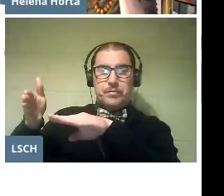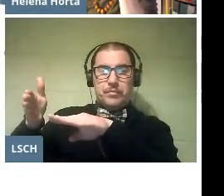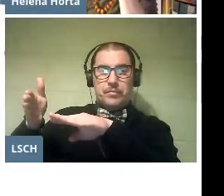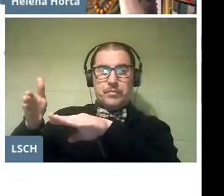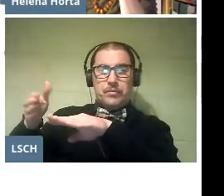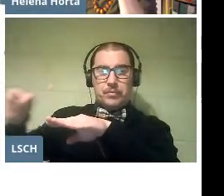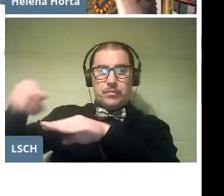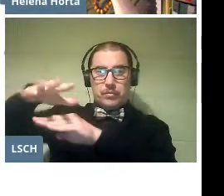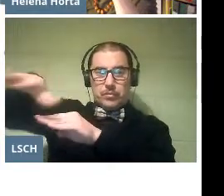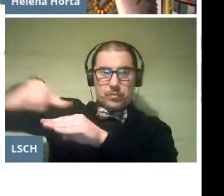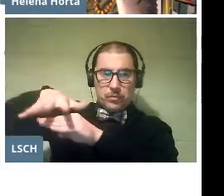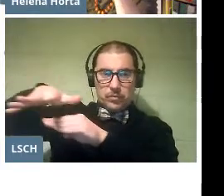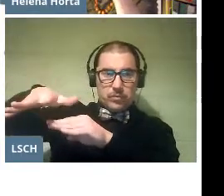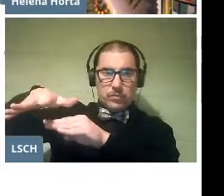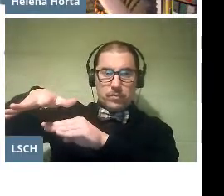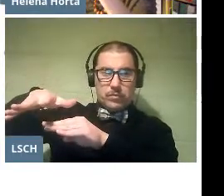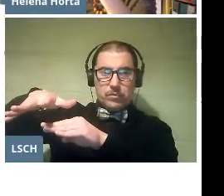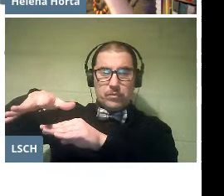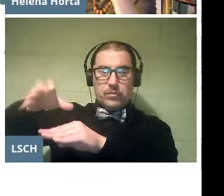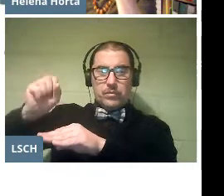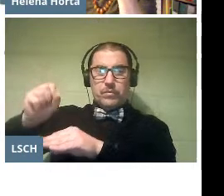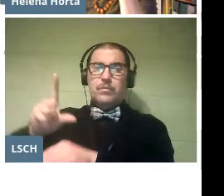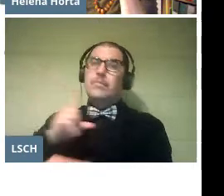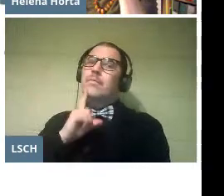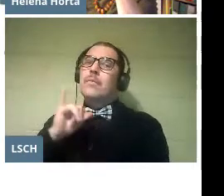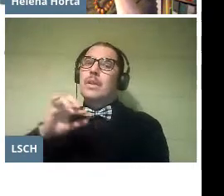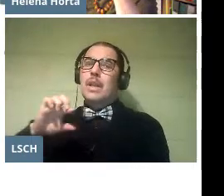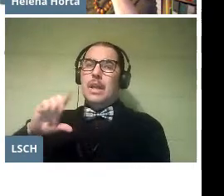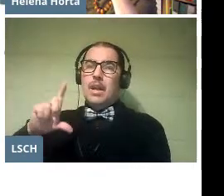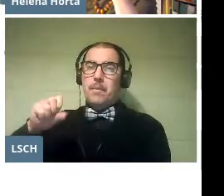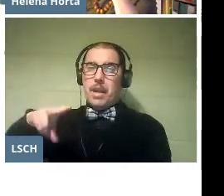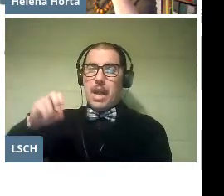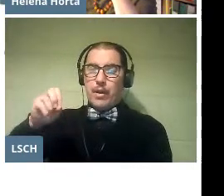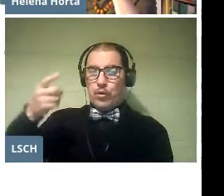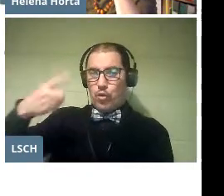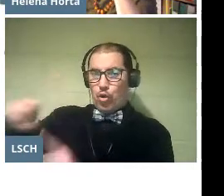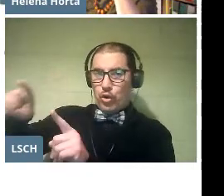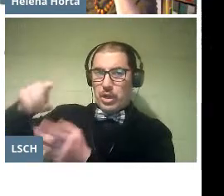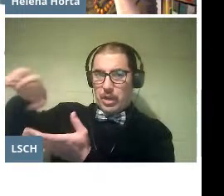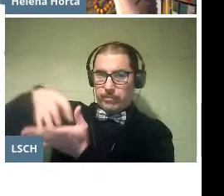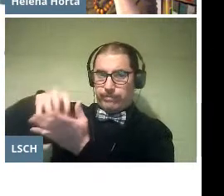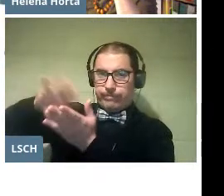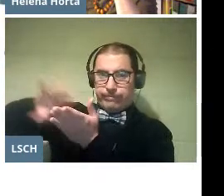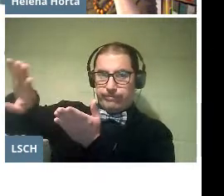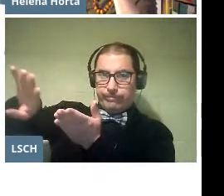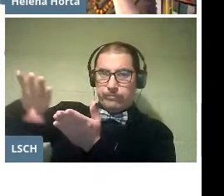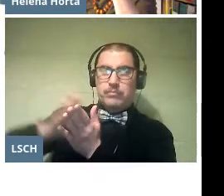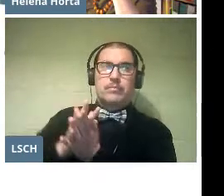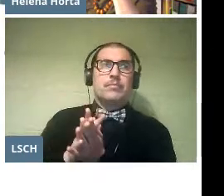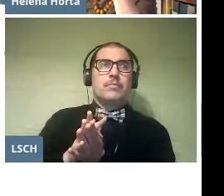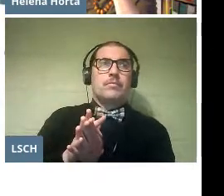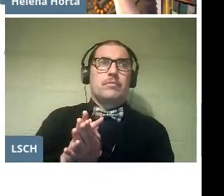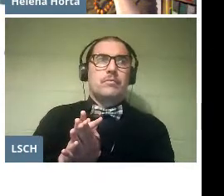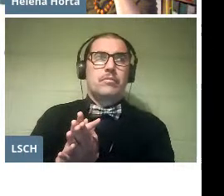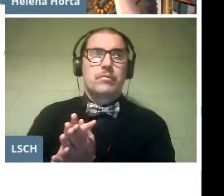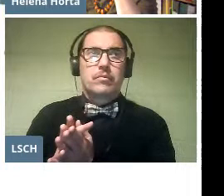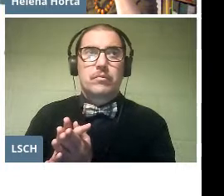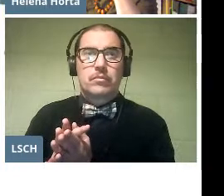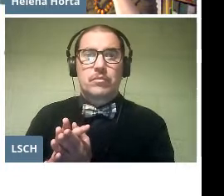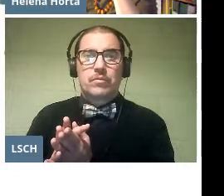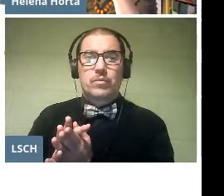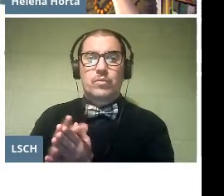del dominio de los señoríos altiplánicos que surgen a la caída